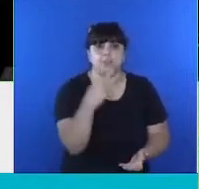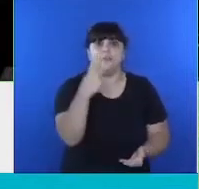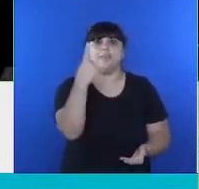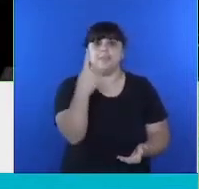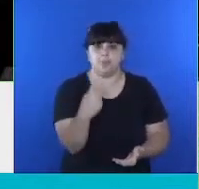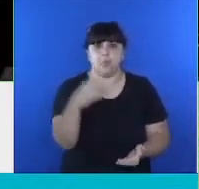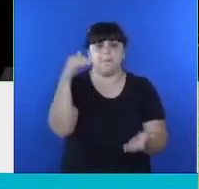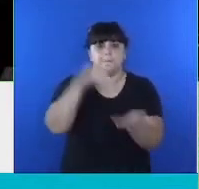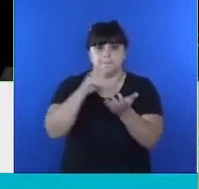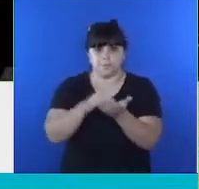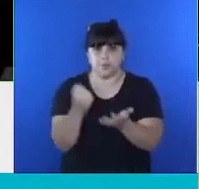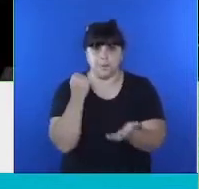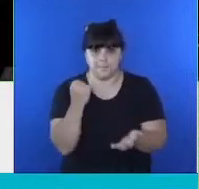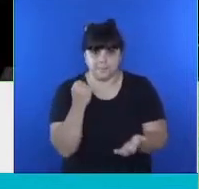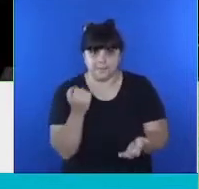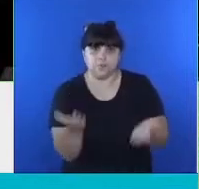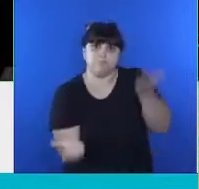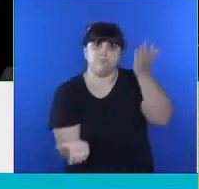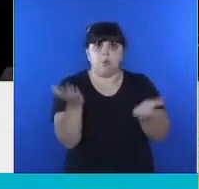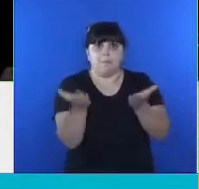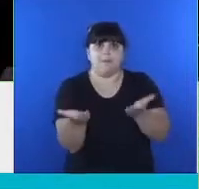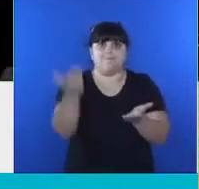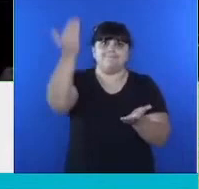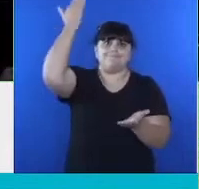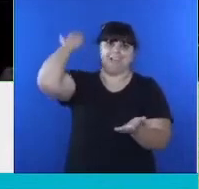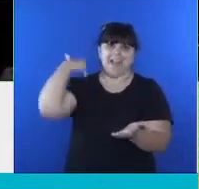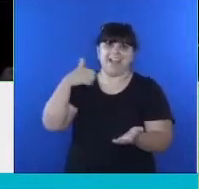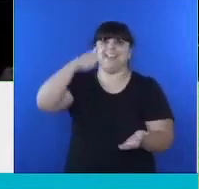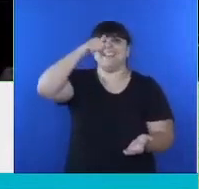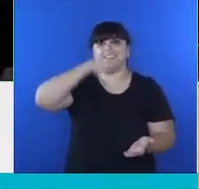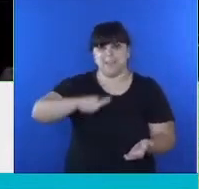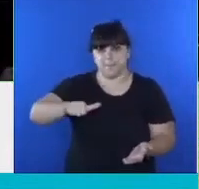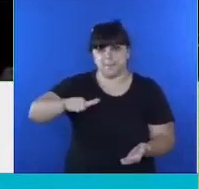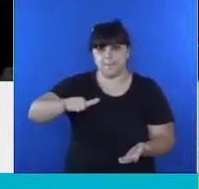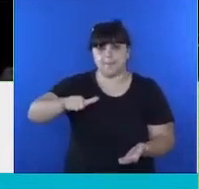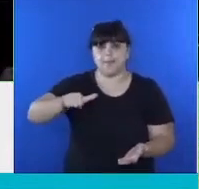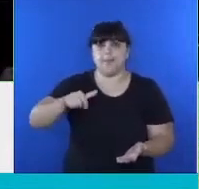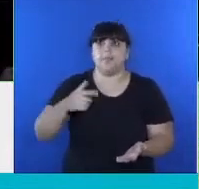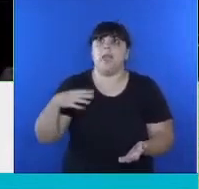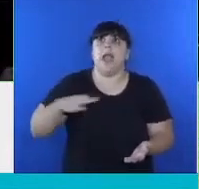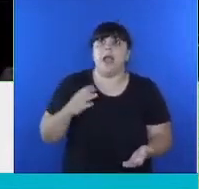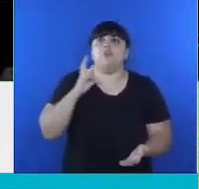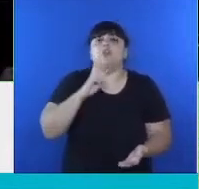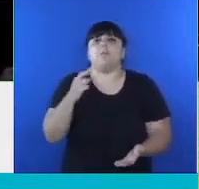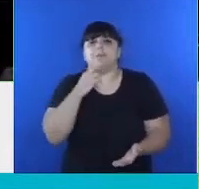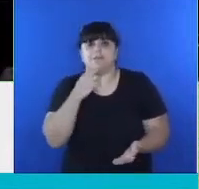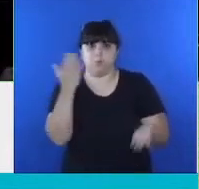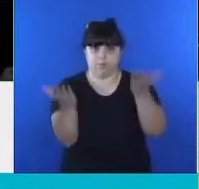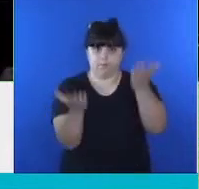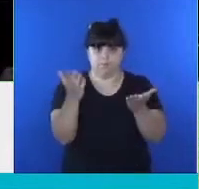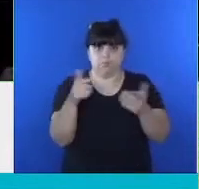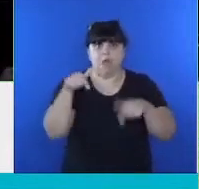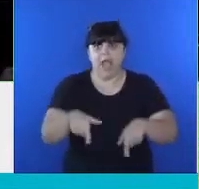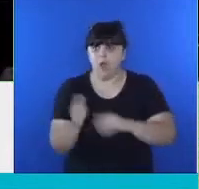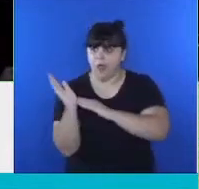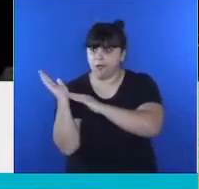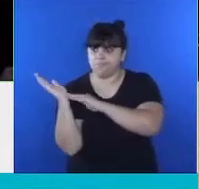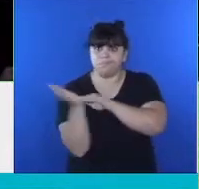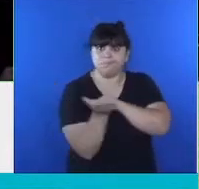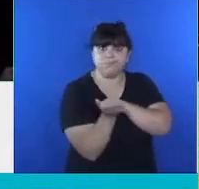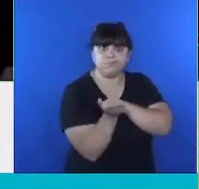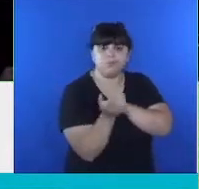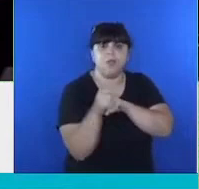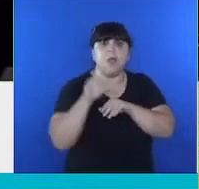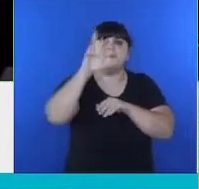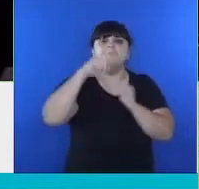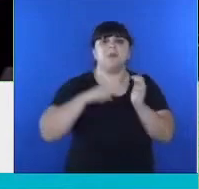121.000 millones de pesos comparados con aquellos 6.000 del año 2019. Bueno, motosierra para